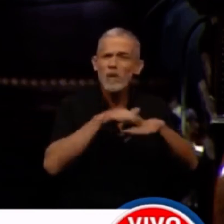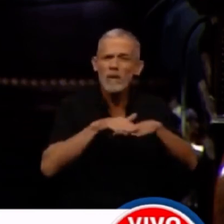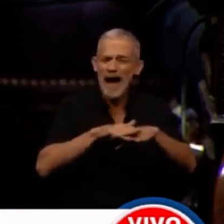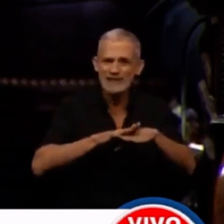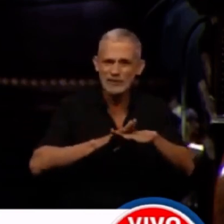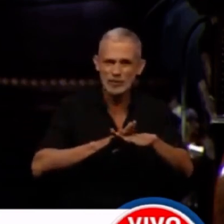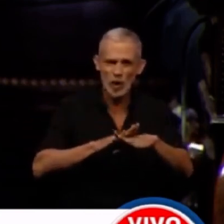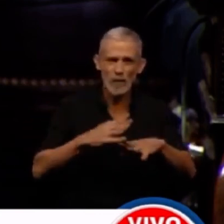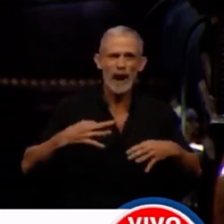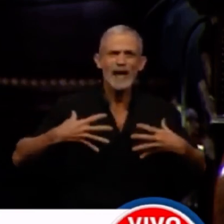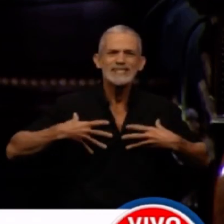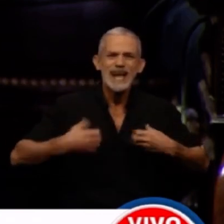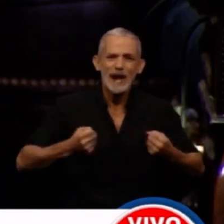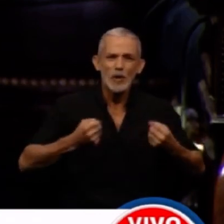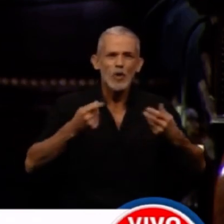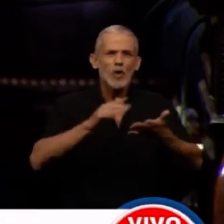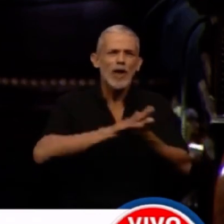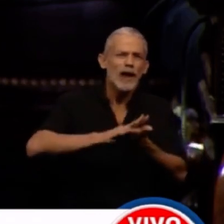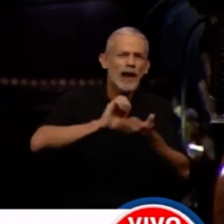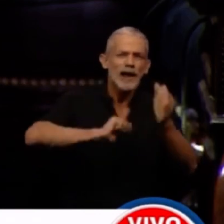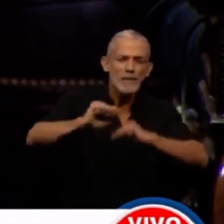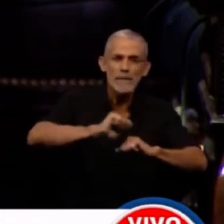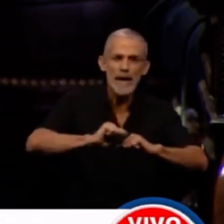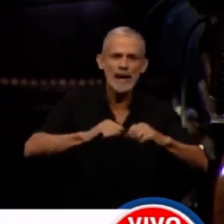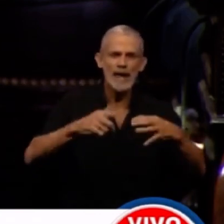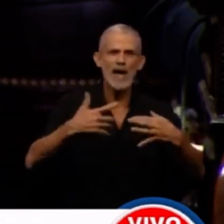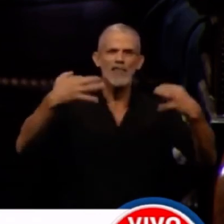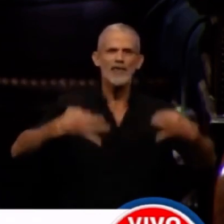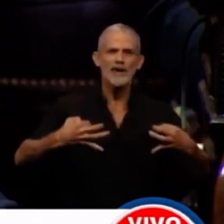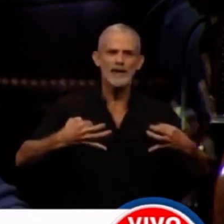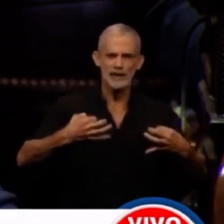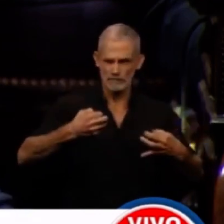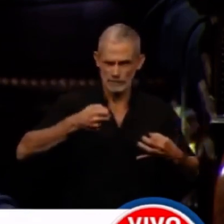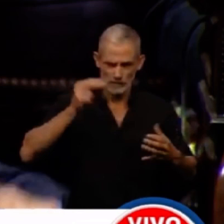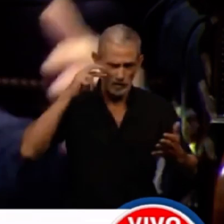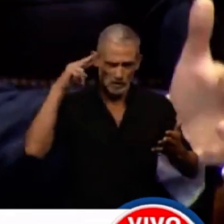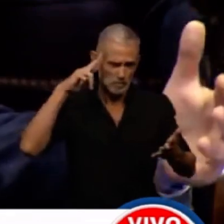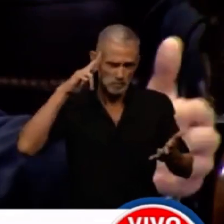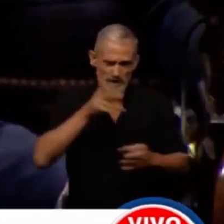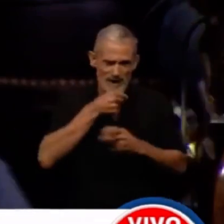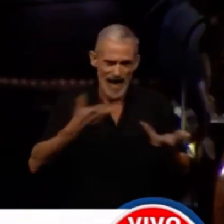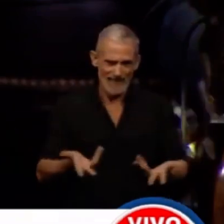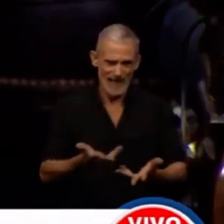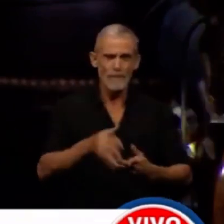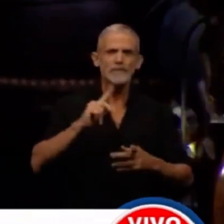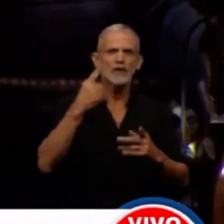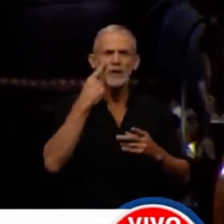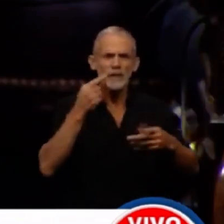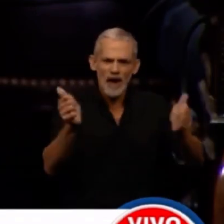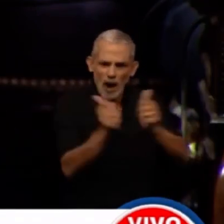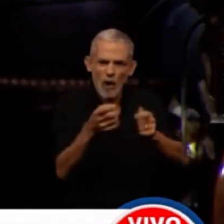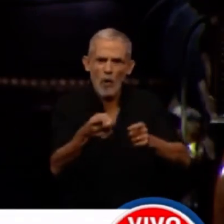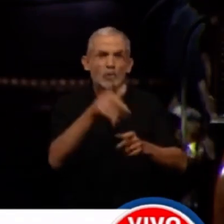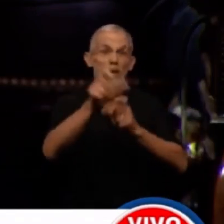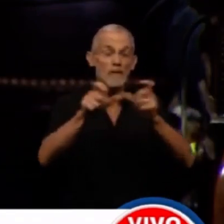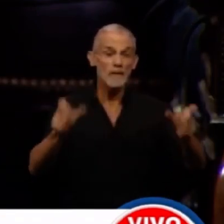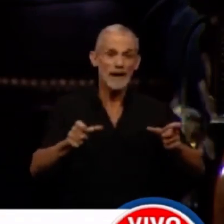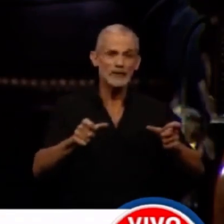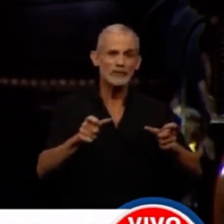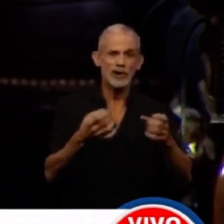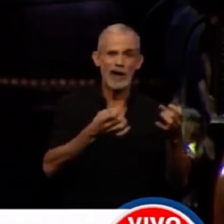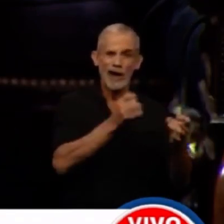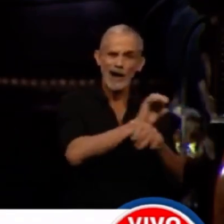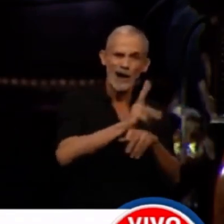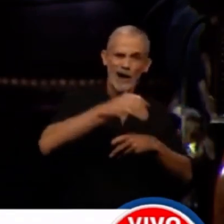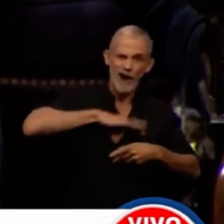mínimas de salubridad, de higiene y de dignidad de las personas, donde han estado conviviendo personas